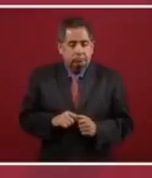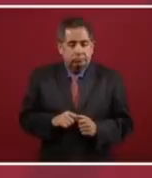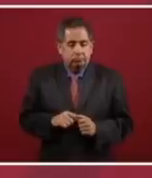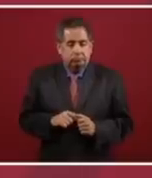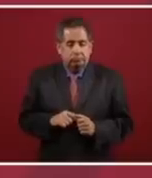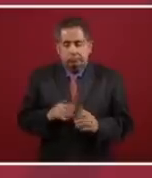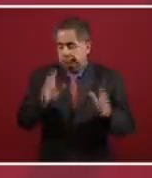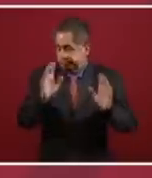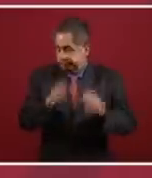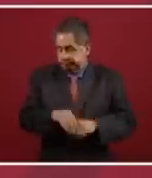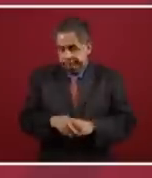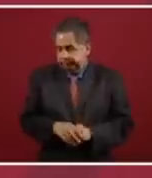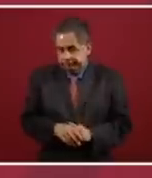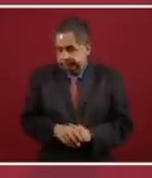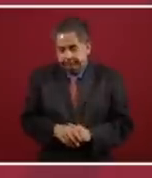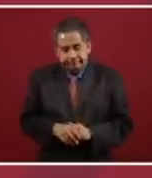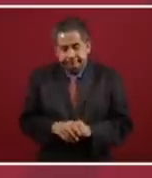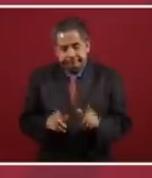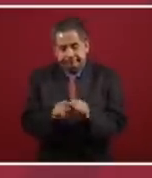bueno,